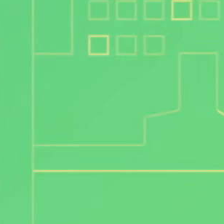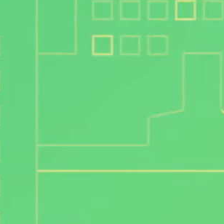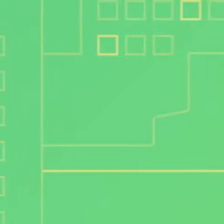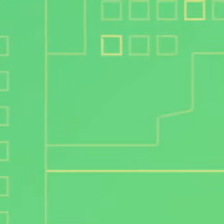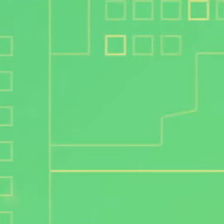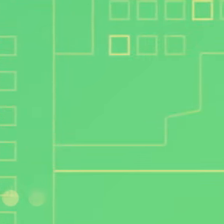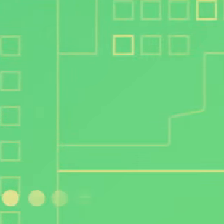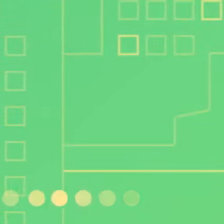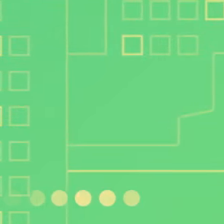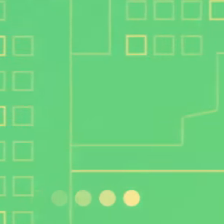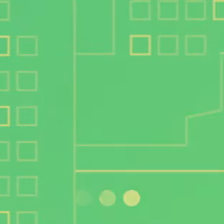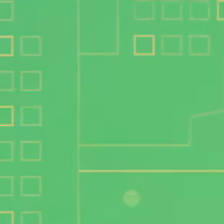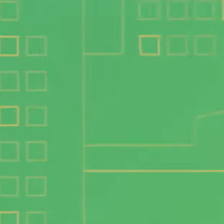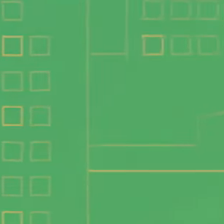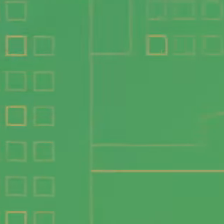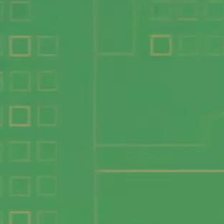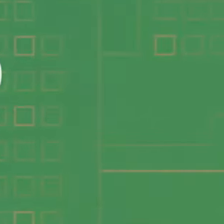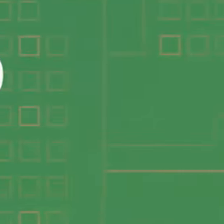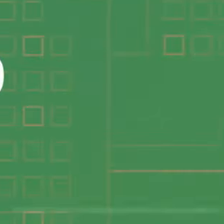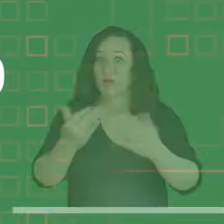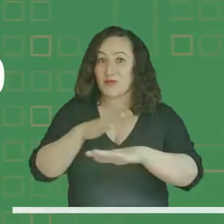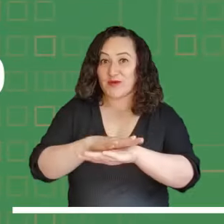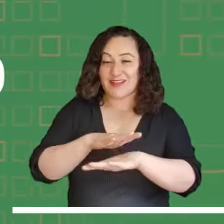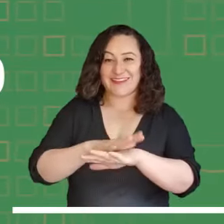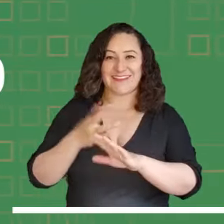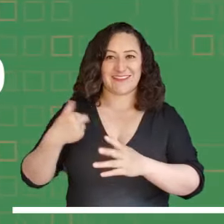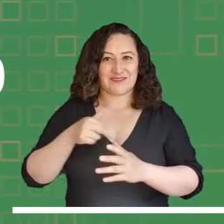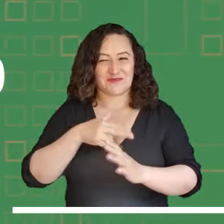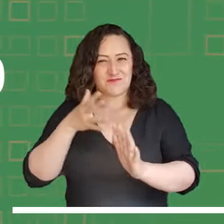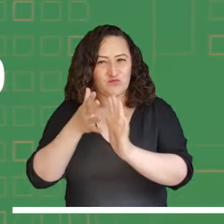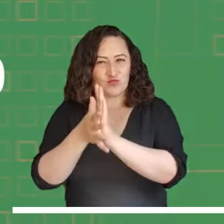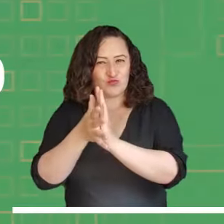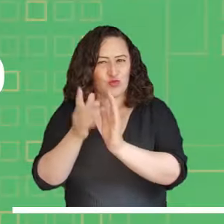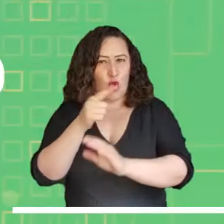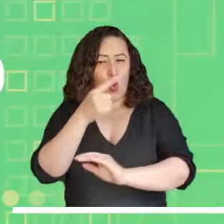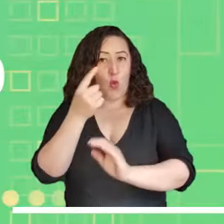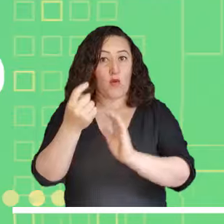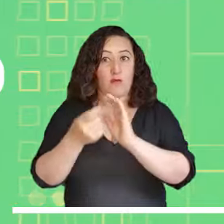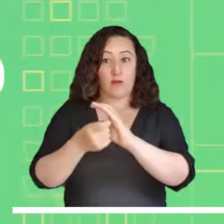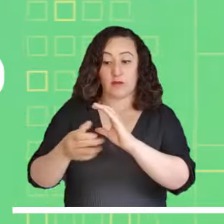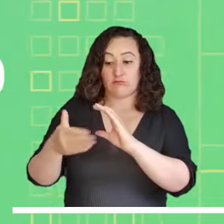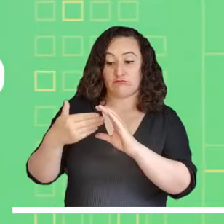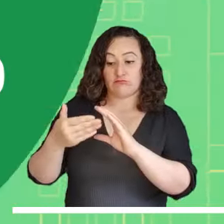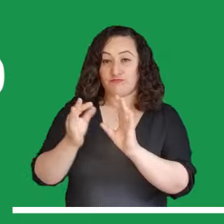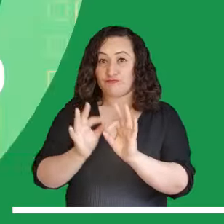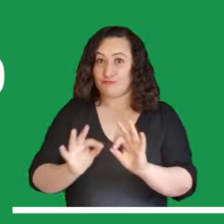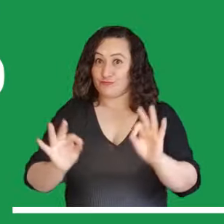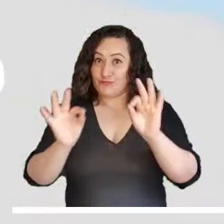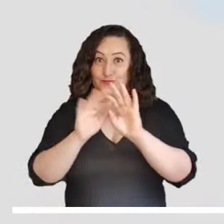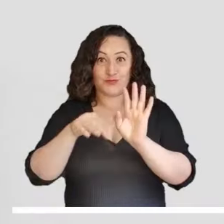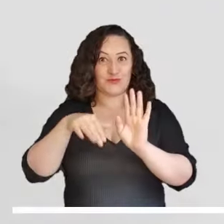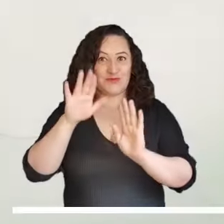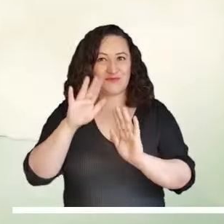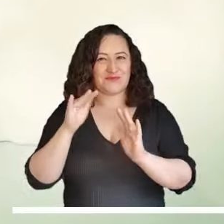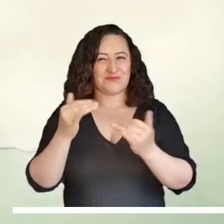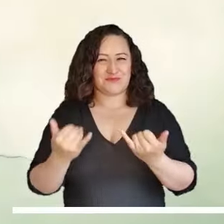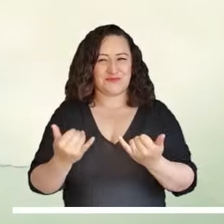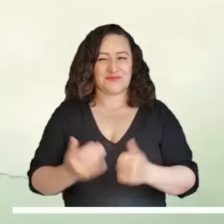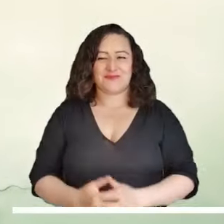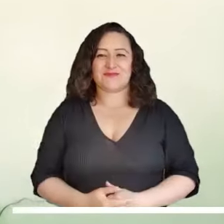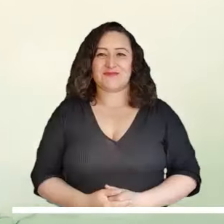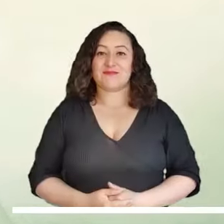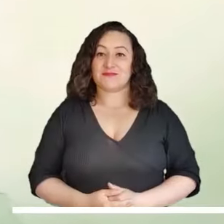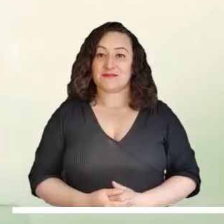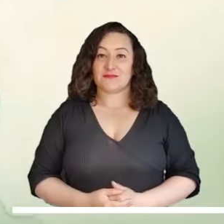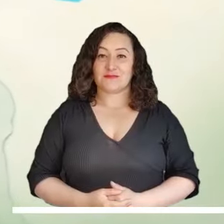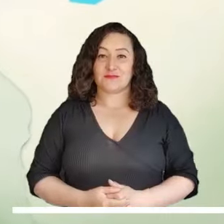Llega la tarde y nosotros regresamos con la información más relevante del pronóstico del tiempo. Las